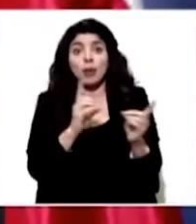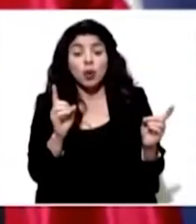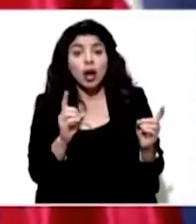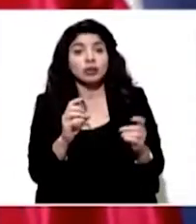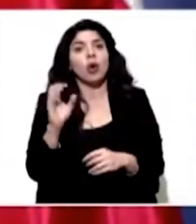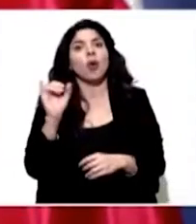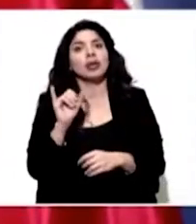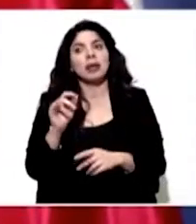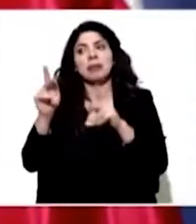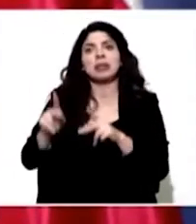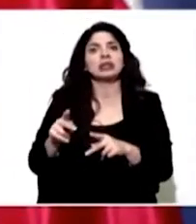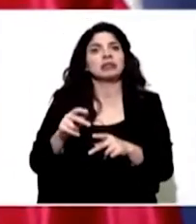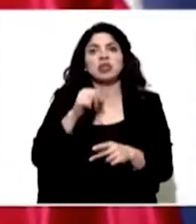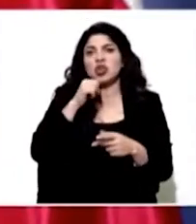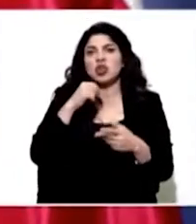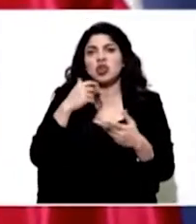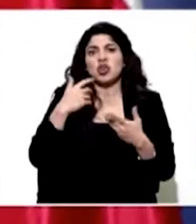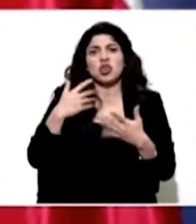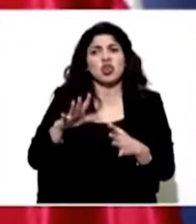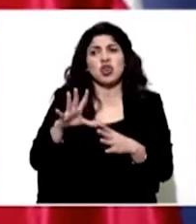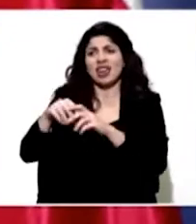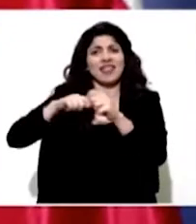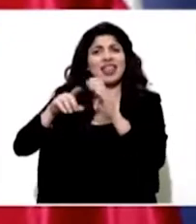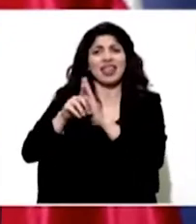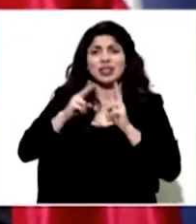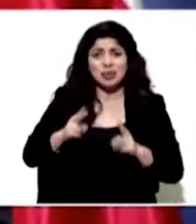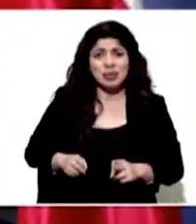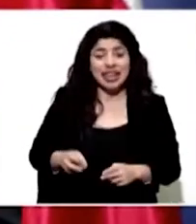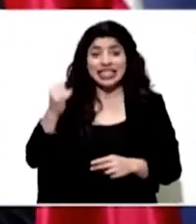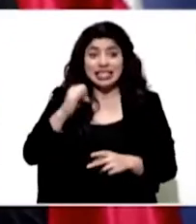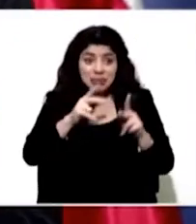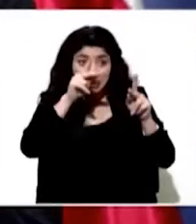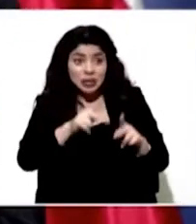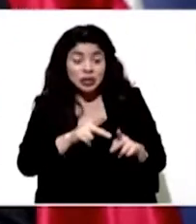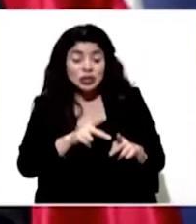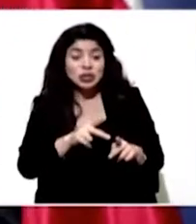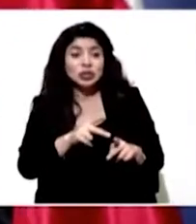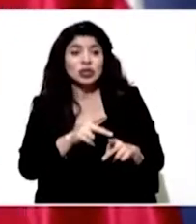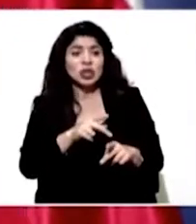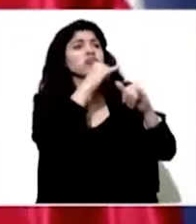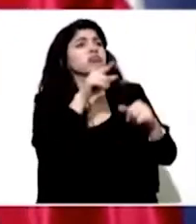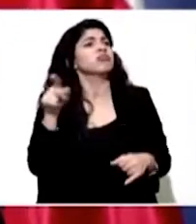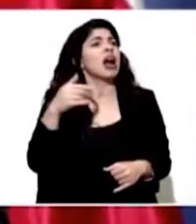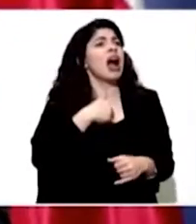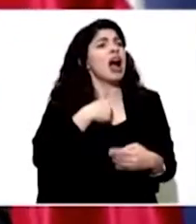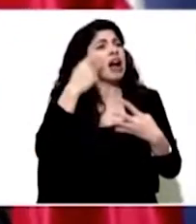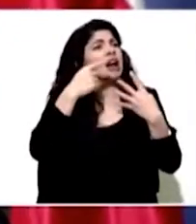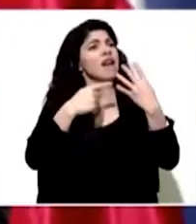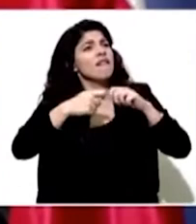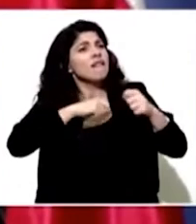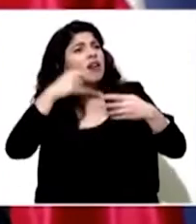se nieguen a participar en violaciones de derechos humanos, para aquellos que hablen contra abusos cometidos por las autoridades,